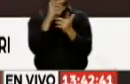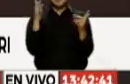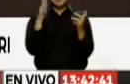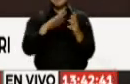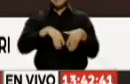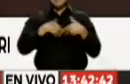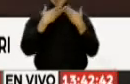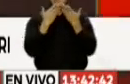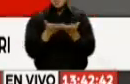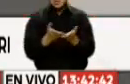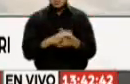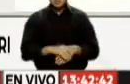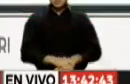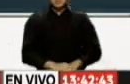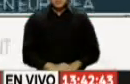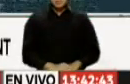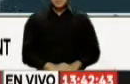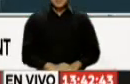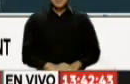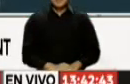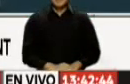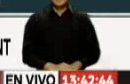tormenta.